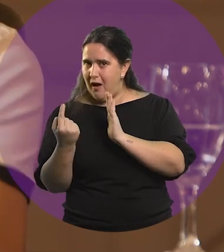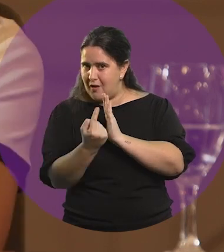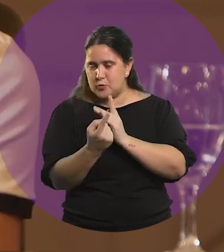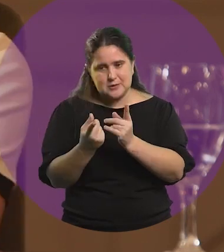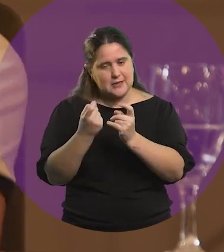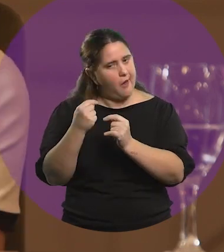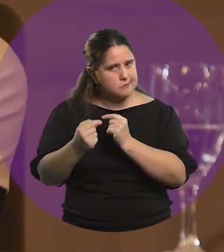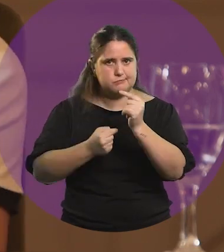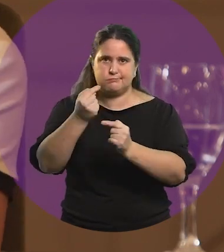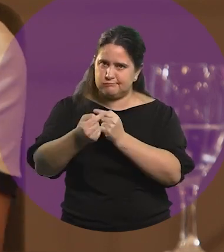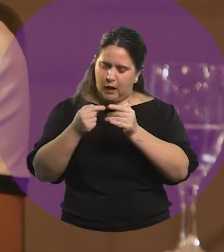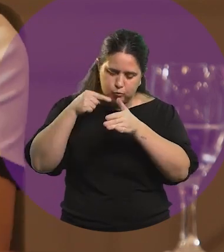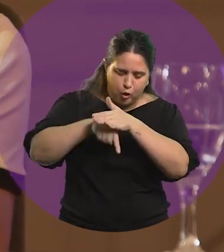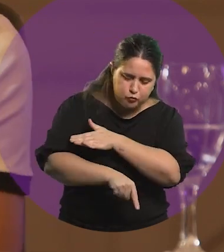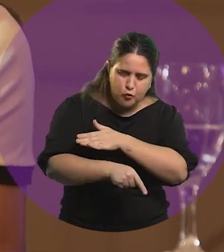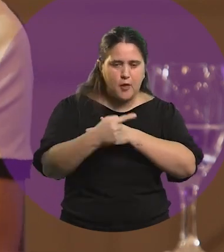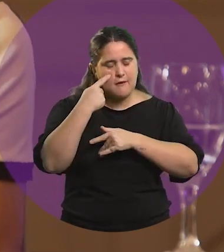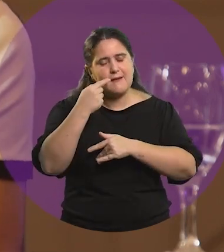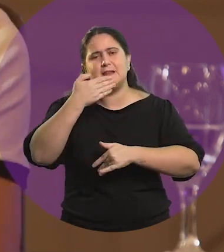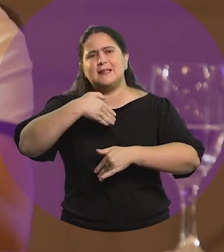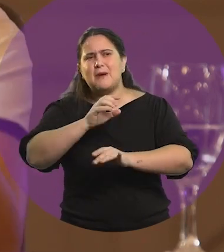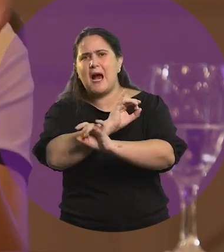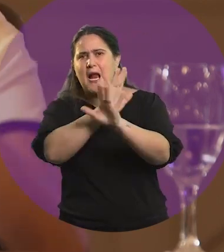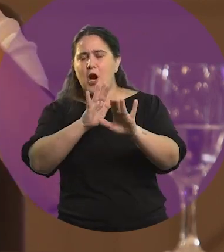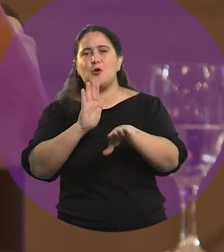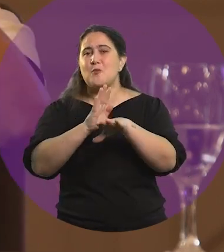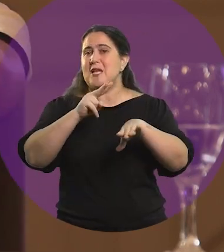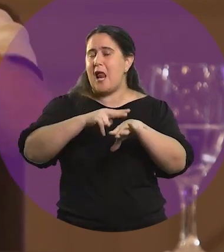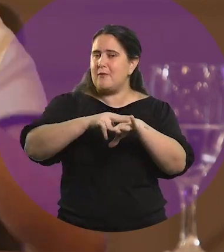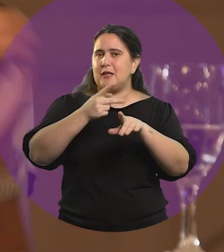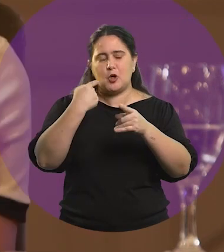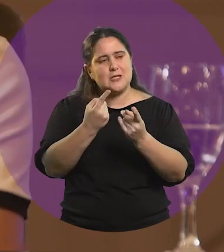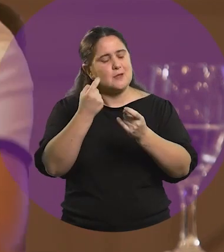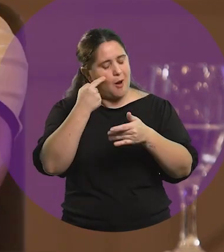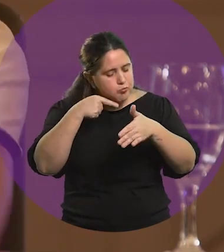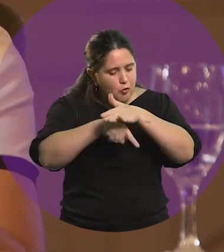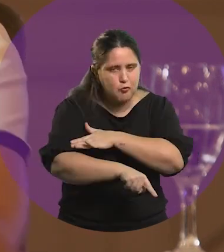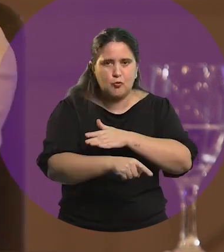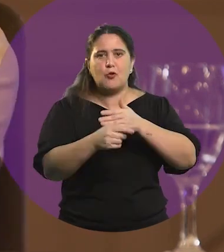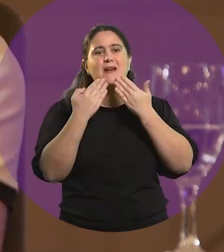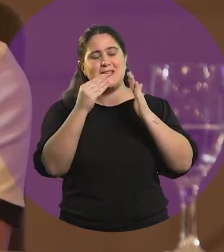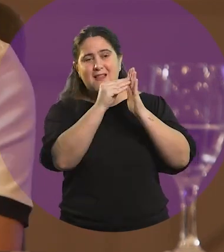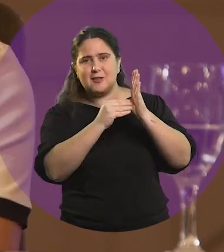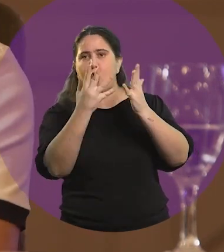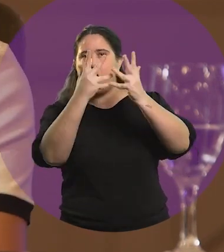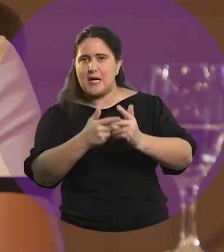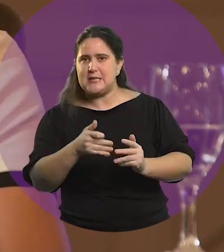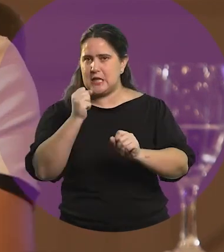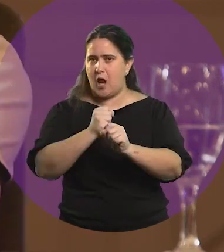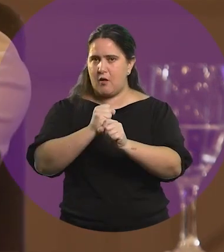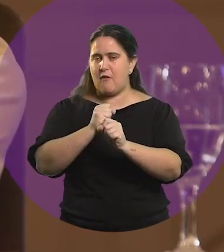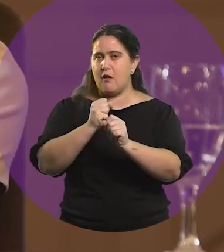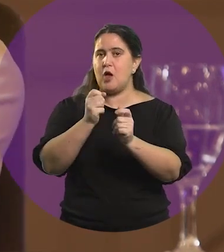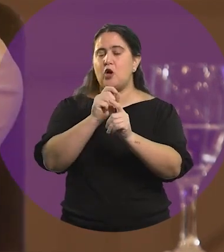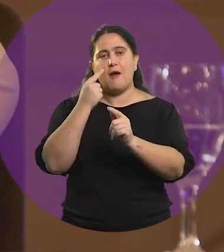es la necesidad de seguir, ¿no? De tirar y tratar de entender. Son pistas, son luces que te van como ordenando el